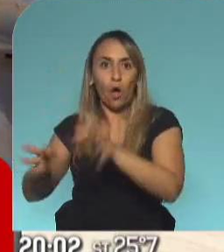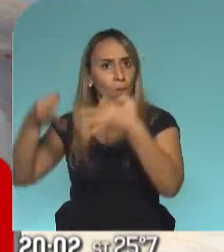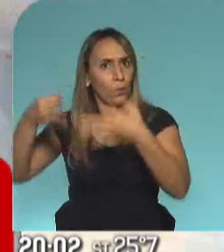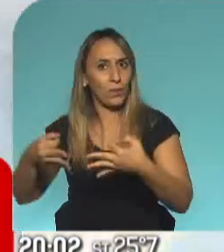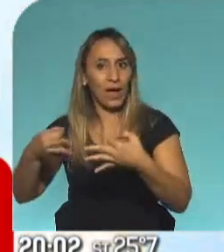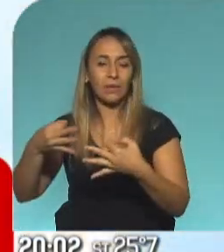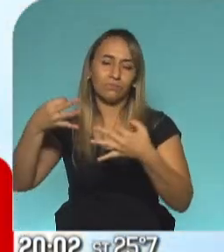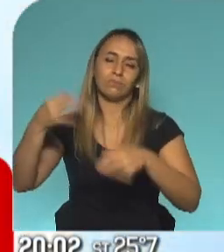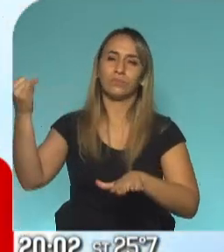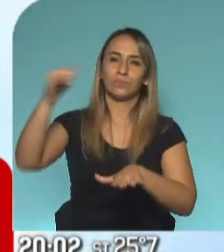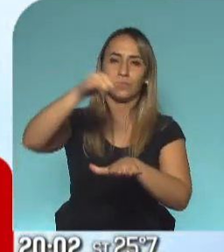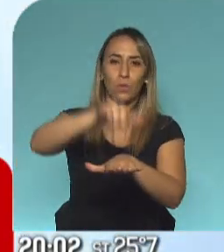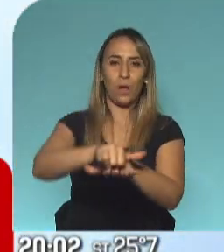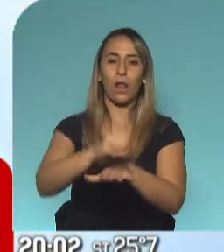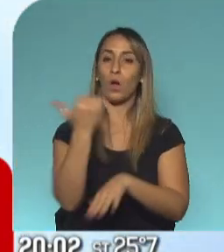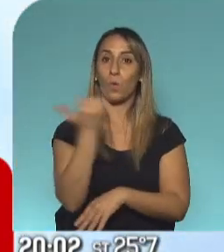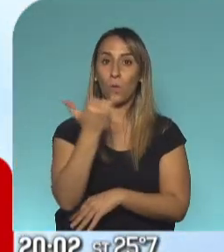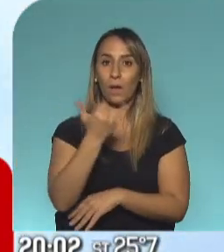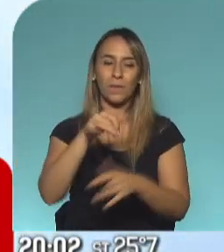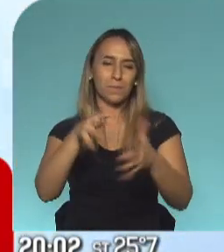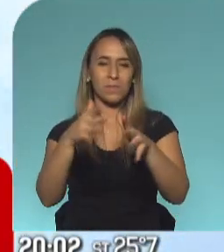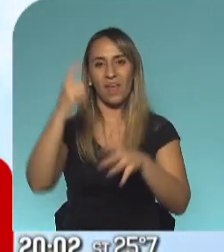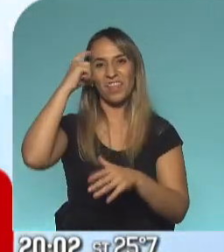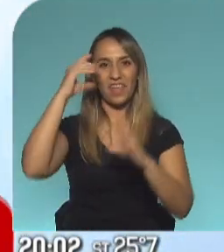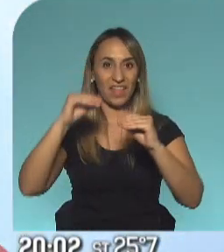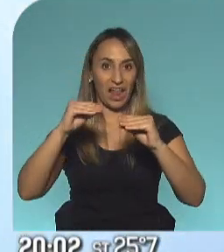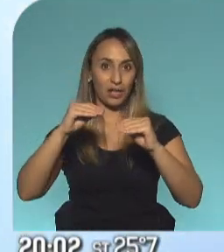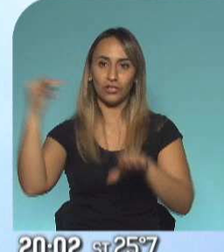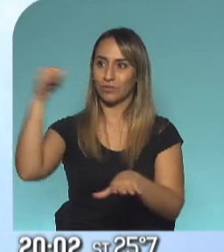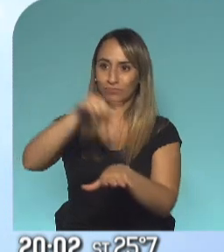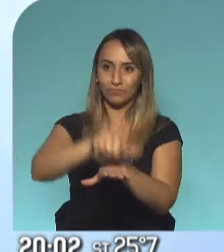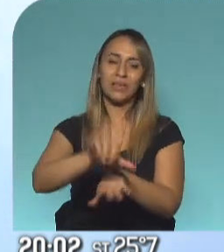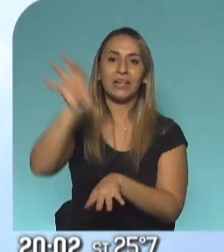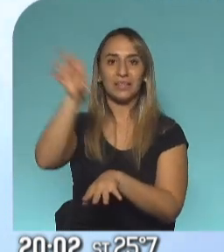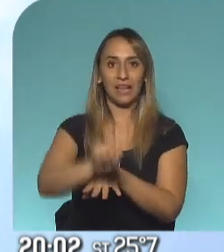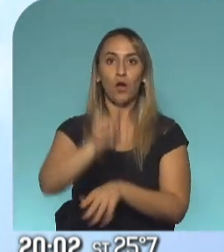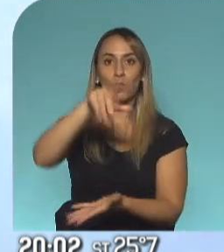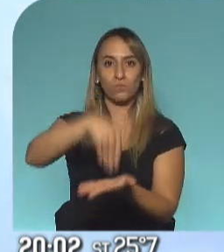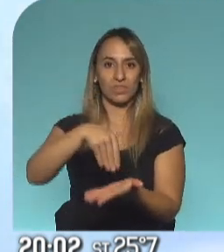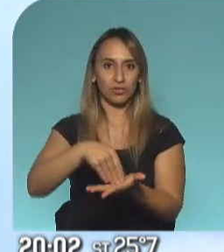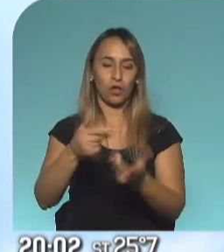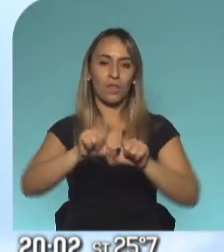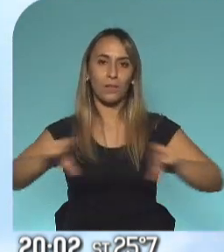jueves cerca de las 22 horas para traer este millón de dosis de la vacuna Sinopharm desde China.